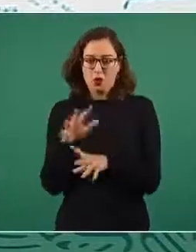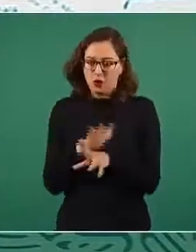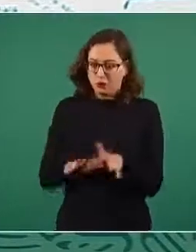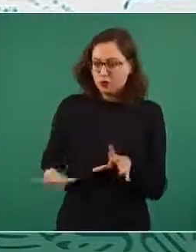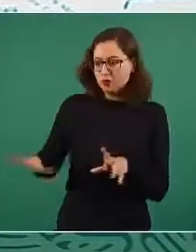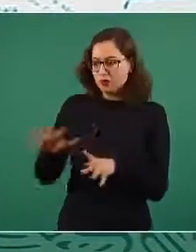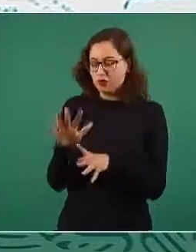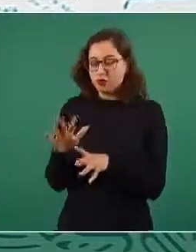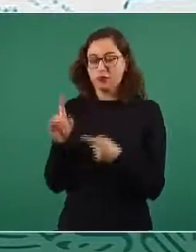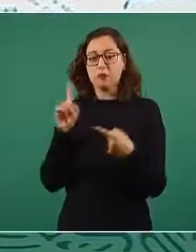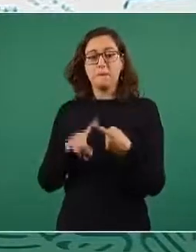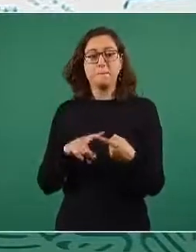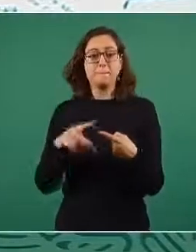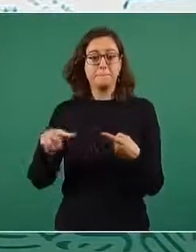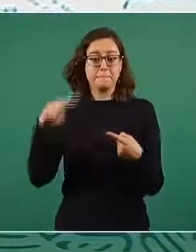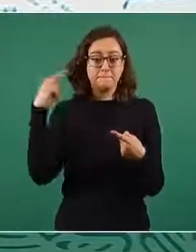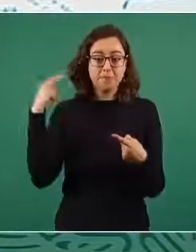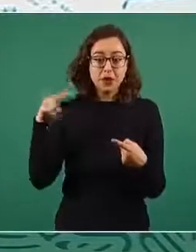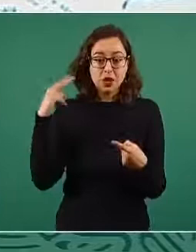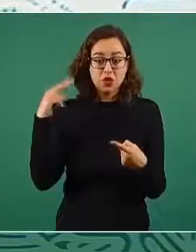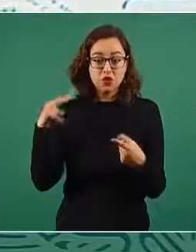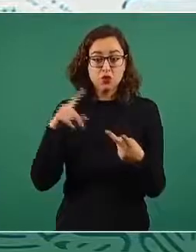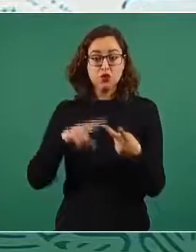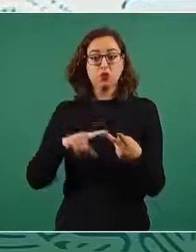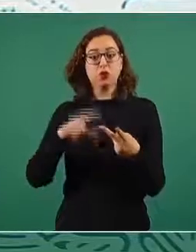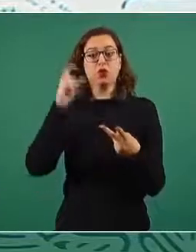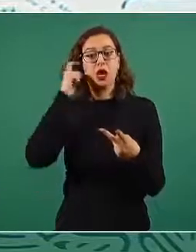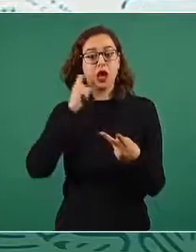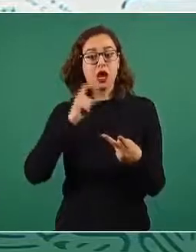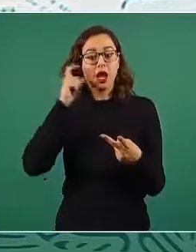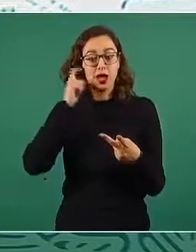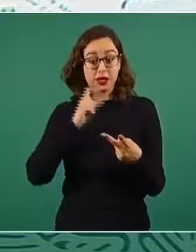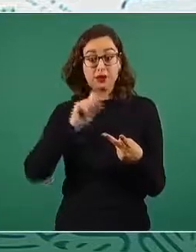incluye Guerrero, donde voy hoy, a eso,